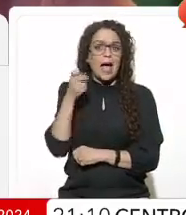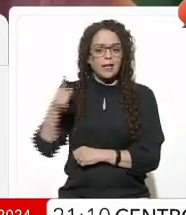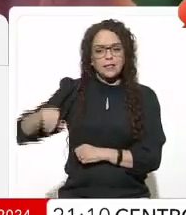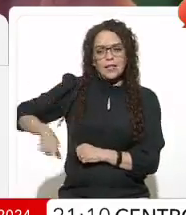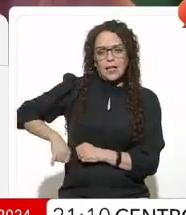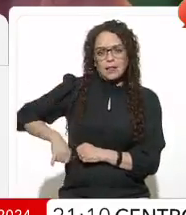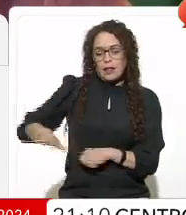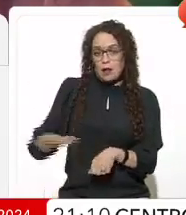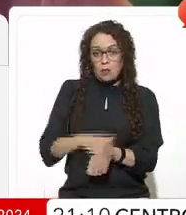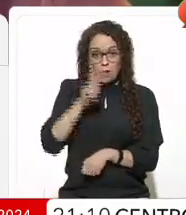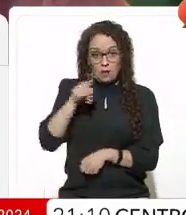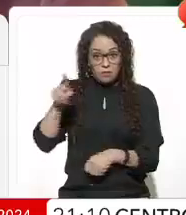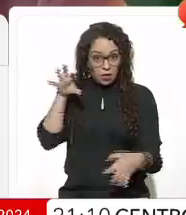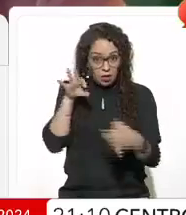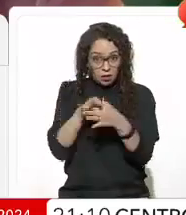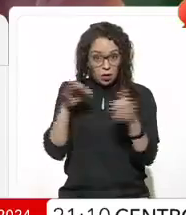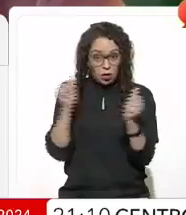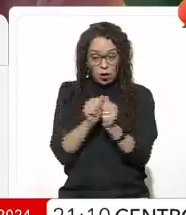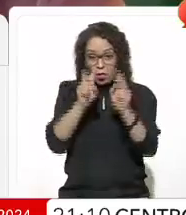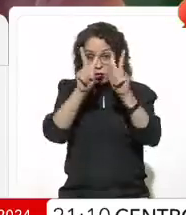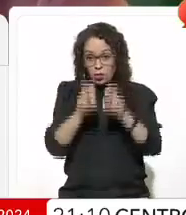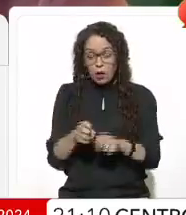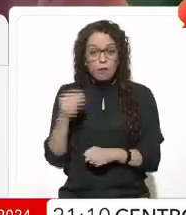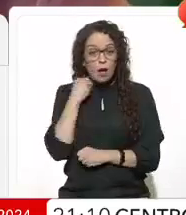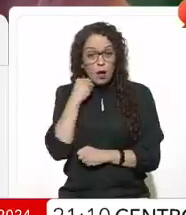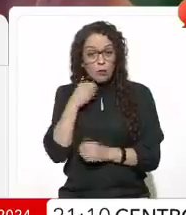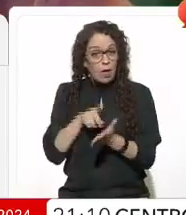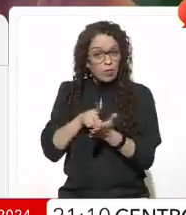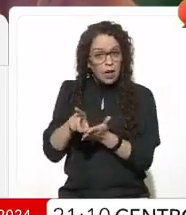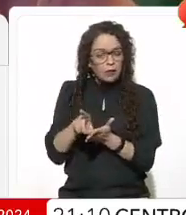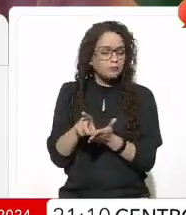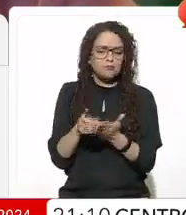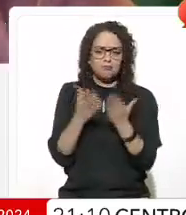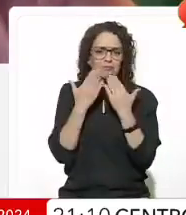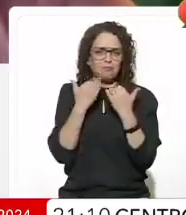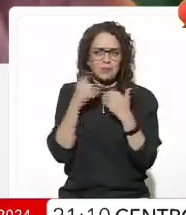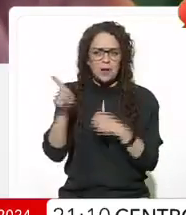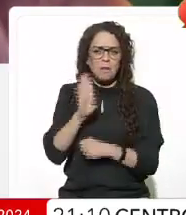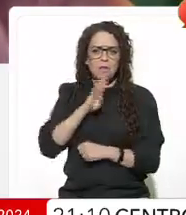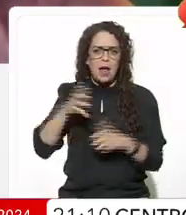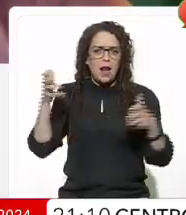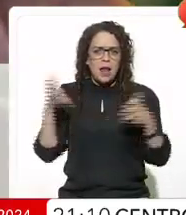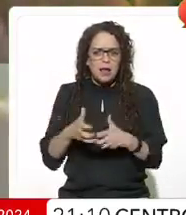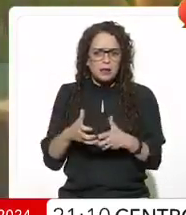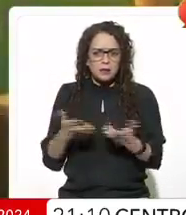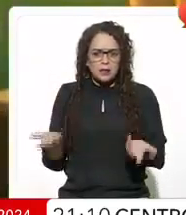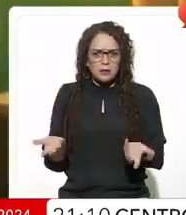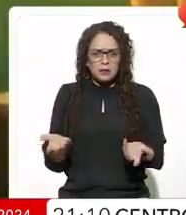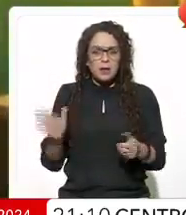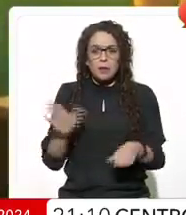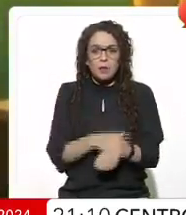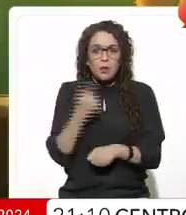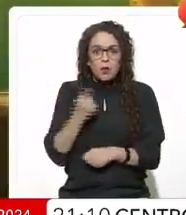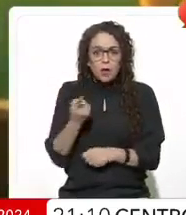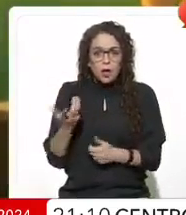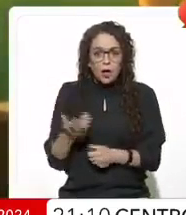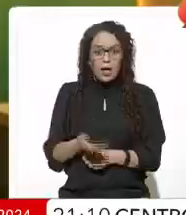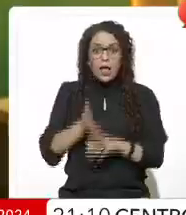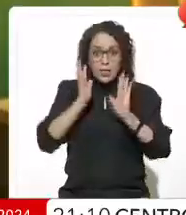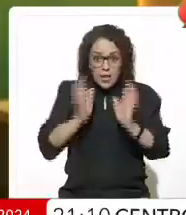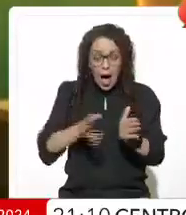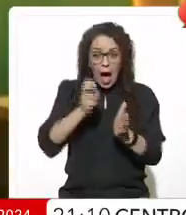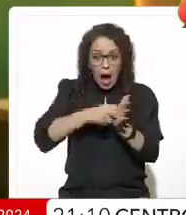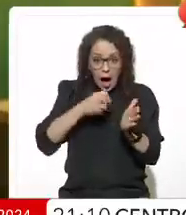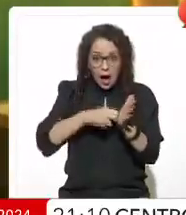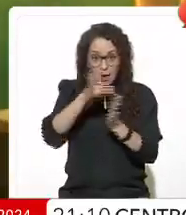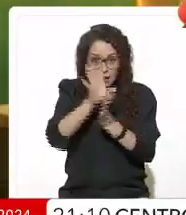nada que ver con el derecho. Un juez, un magistrado o cualquier ciudadano no se puede quejar de algo que no existe. No hay una reforma todavía, ni